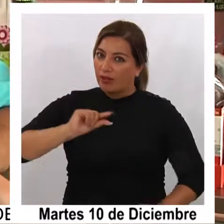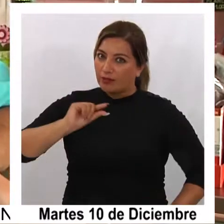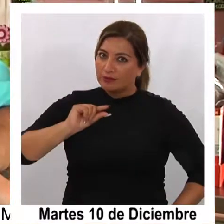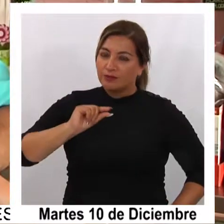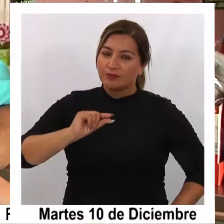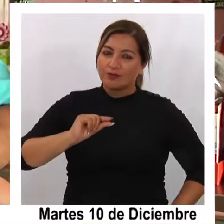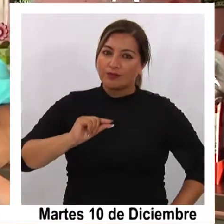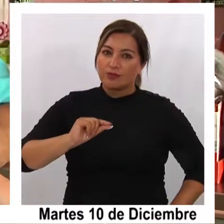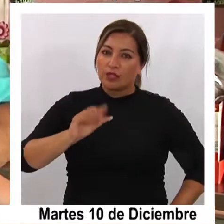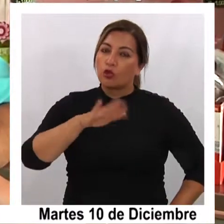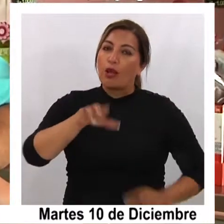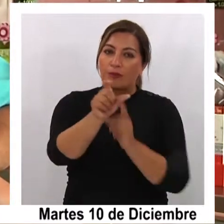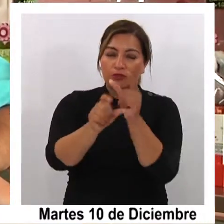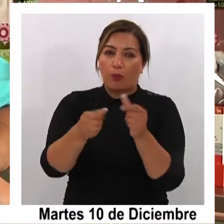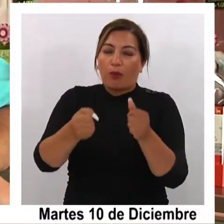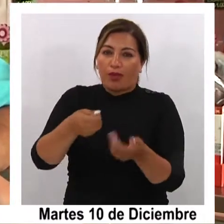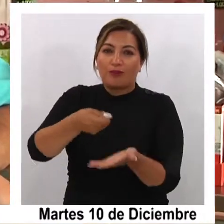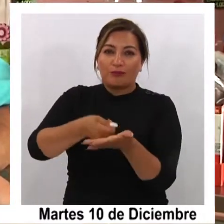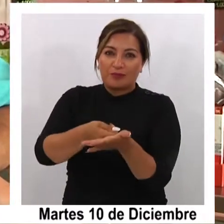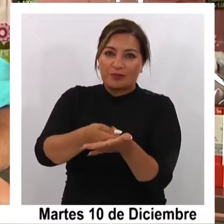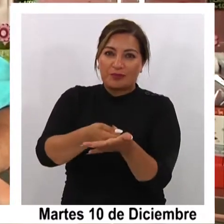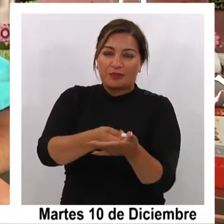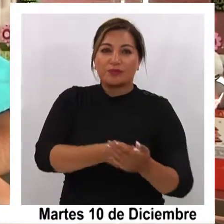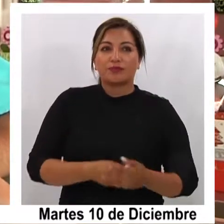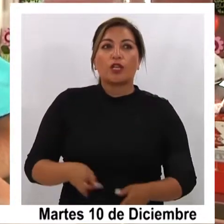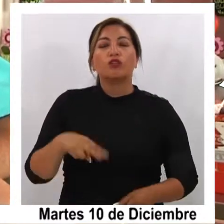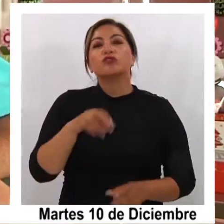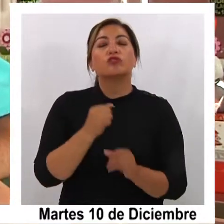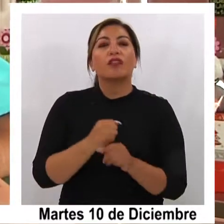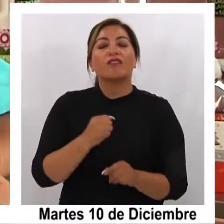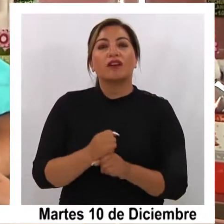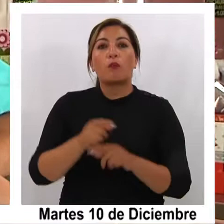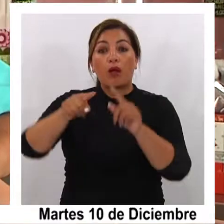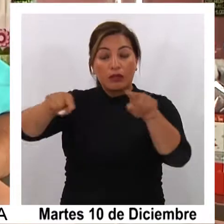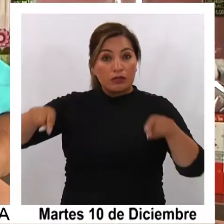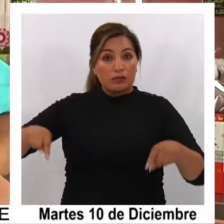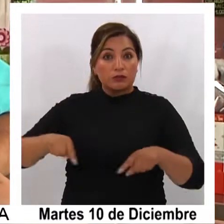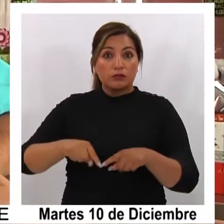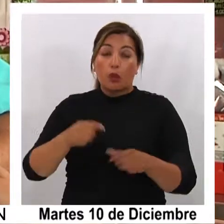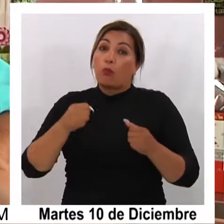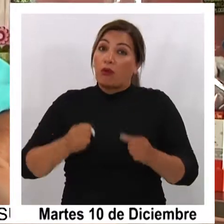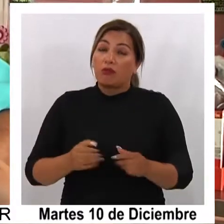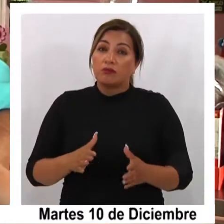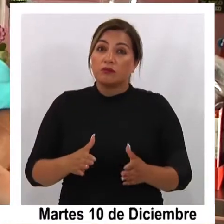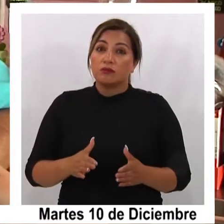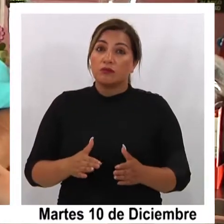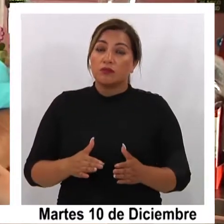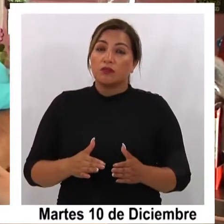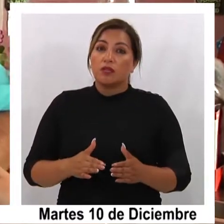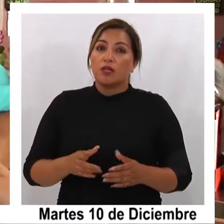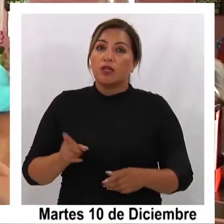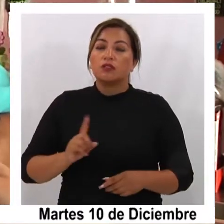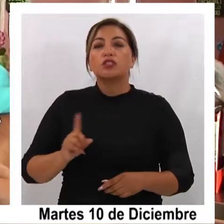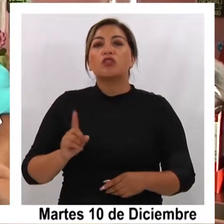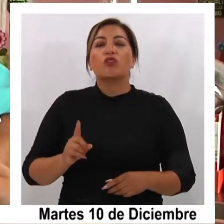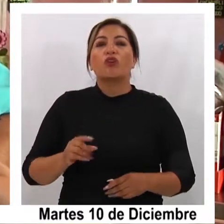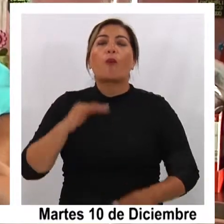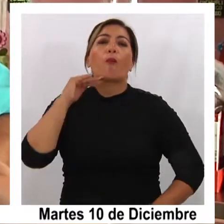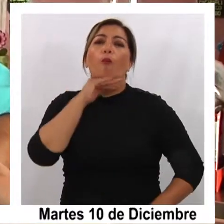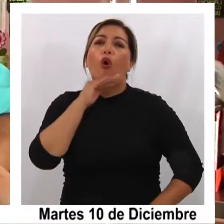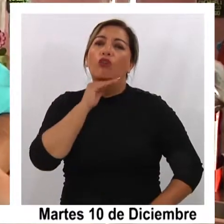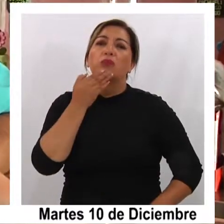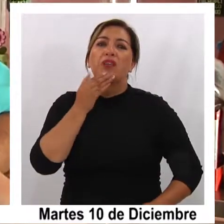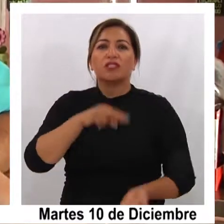regalar a precios módicos, al alcance de toda la gente. Trabajamos acá en la tienda cuando se puede